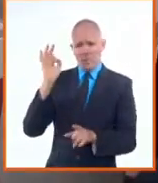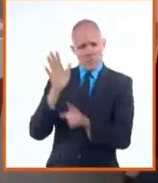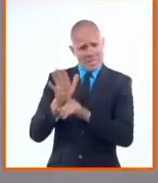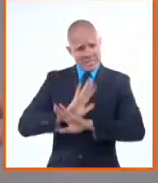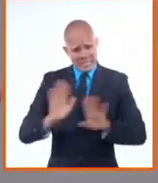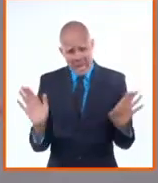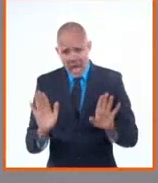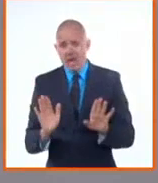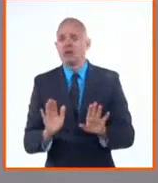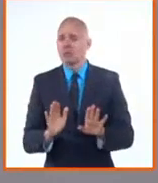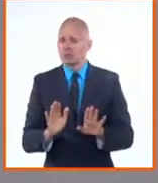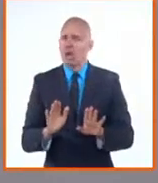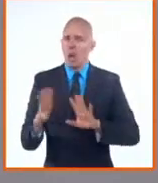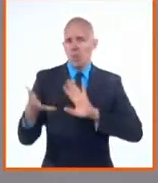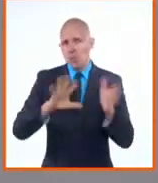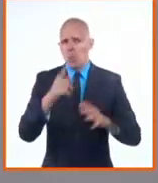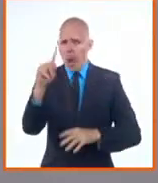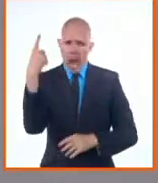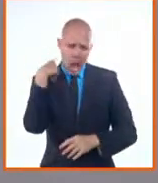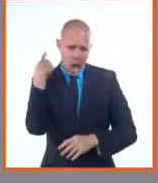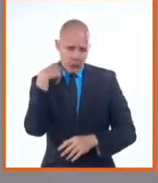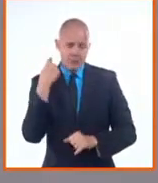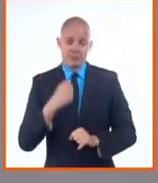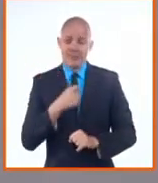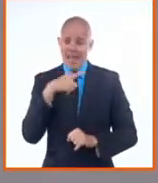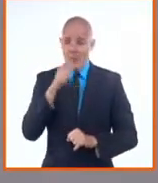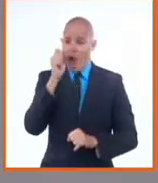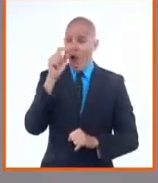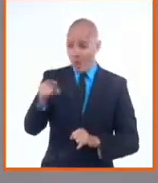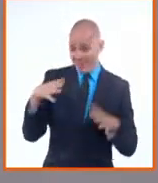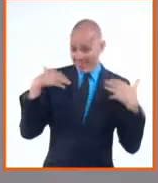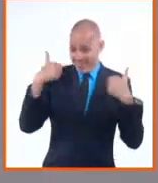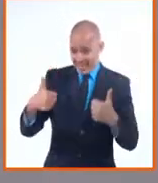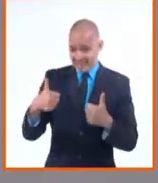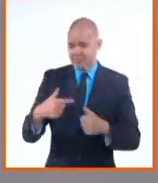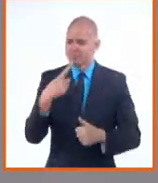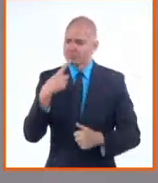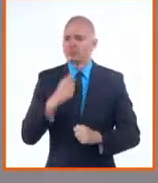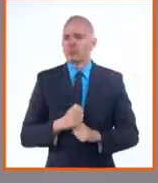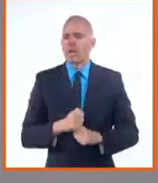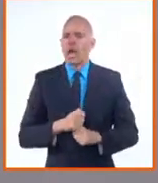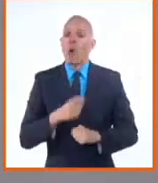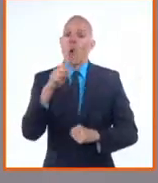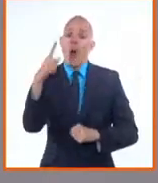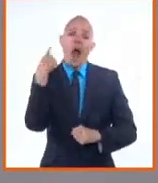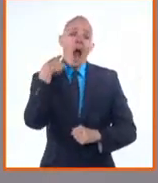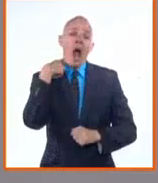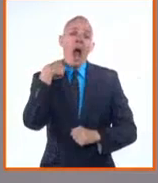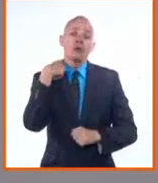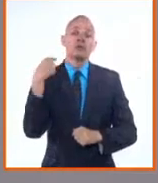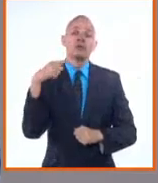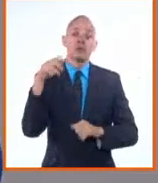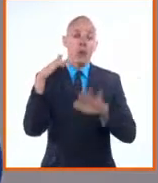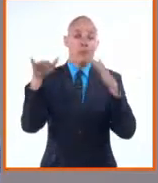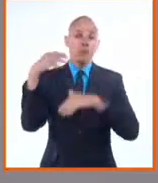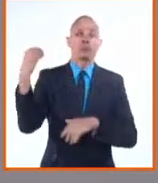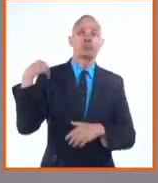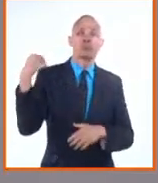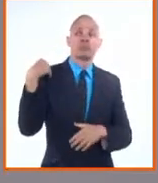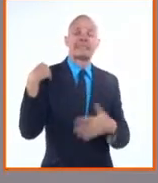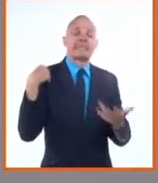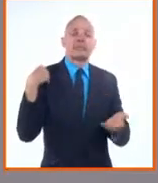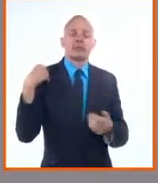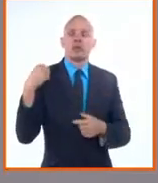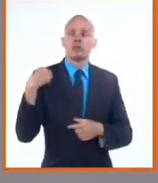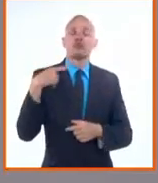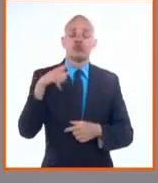ha sellado un año hablaron conmigo para que yo asumiera el error o sea cómo fue mentalizando mentalizando el rol que le iba